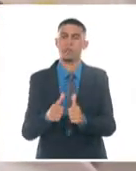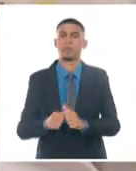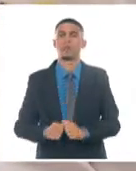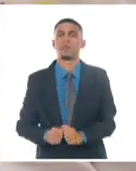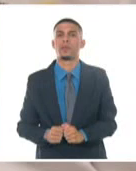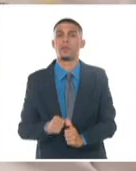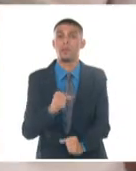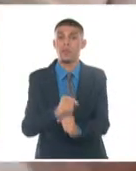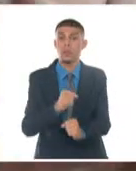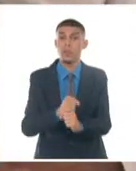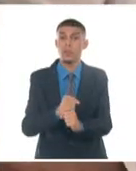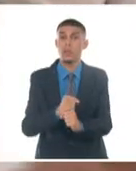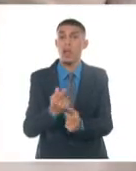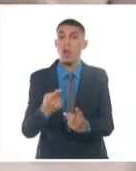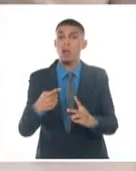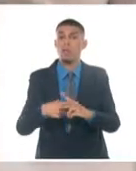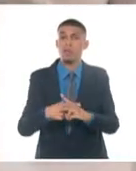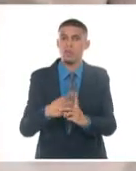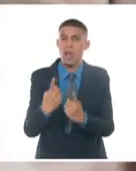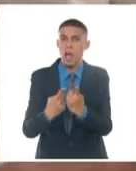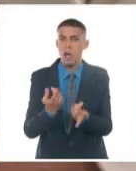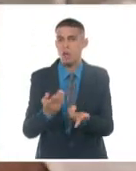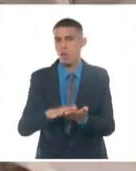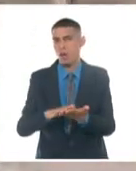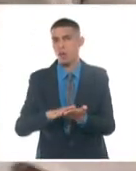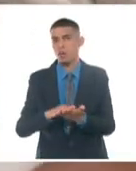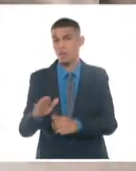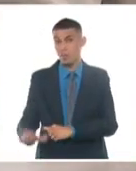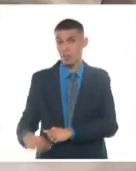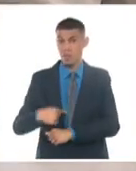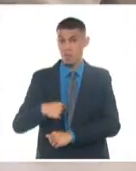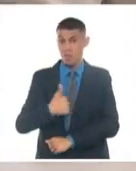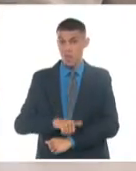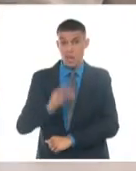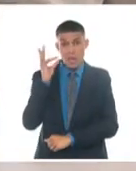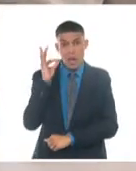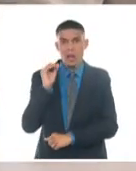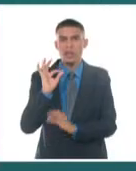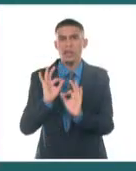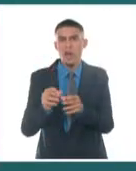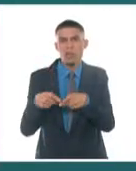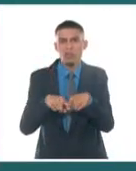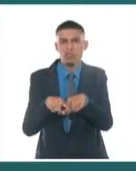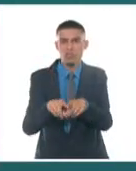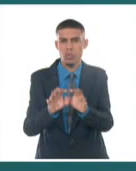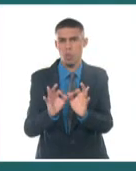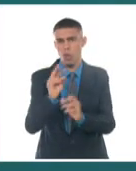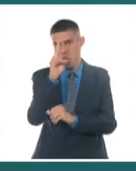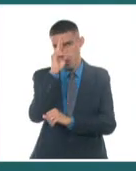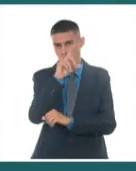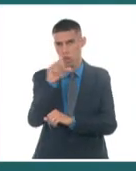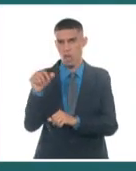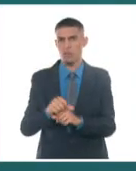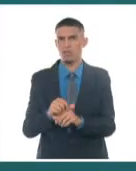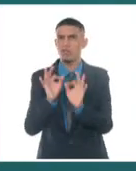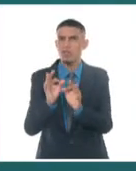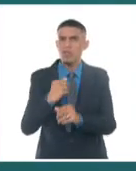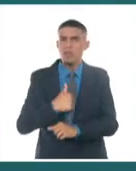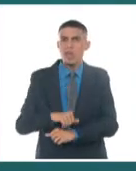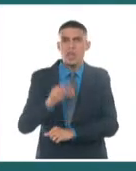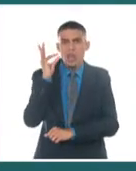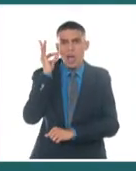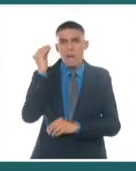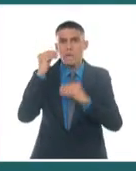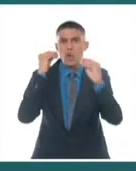la dinámica familiar. Desde chiquitica, mi hija siempre estuvo conmigo, muy apegada al Hospital de Santa María. Muy preocupada por sus